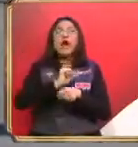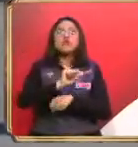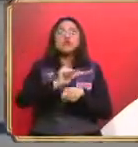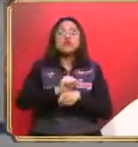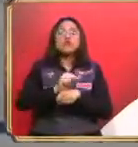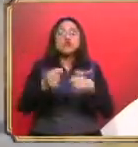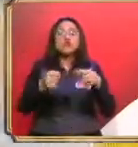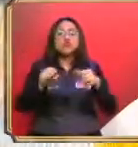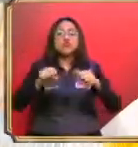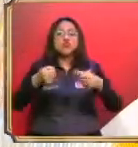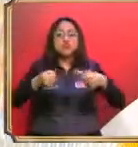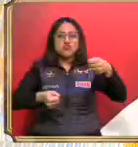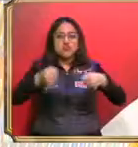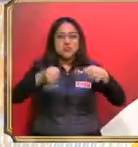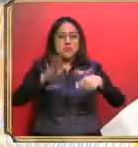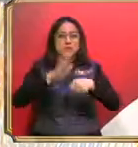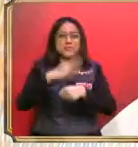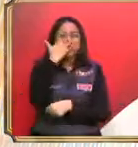impresionante